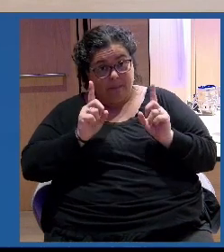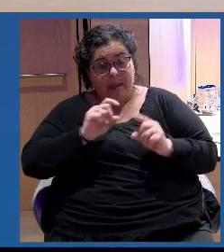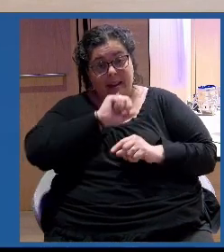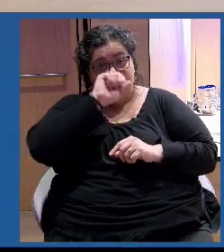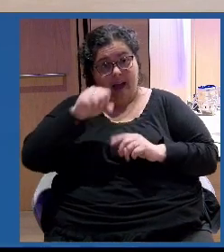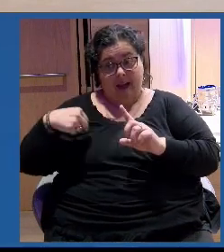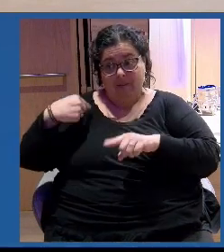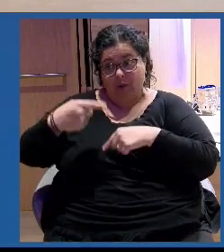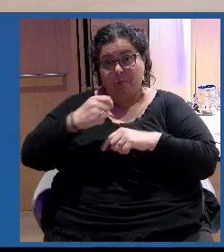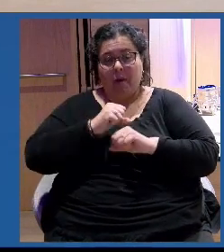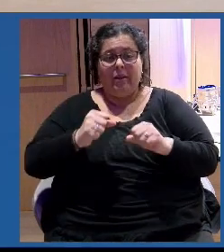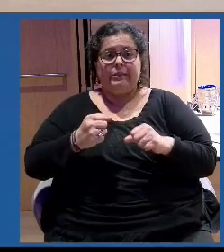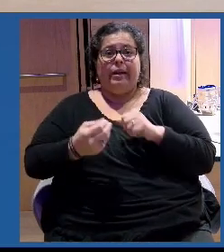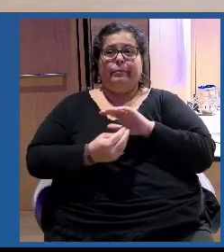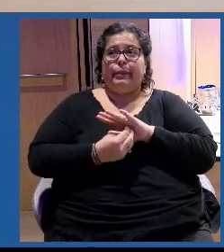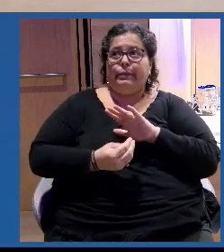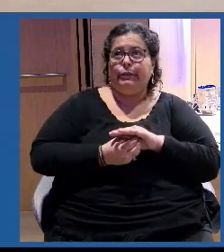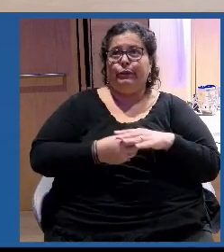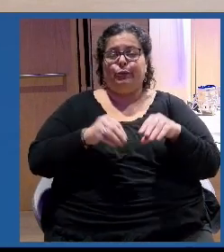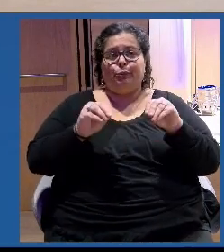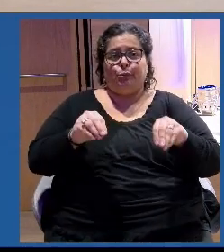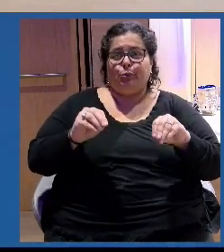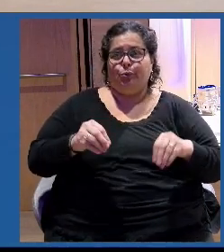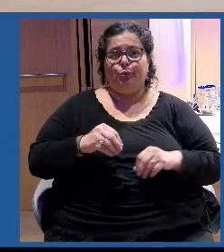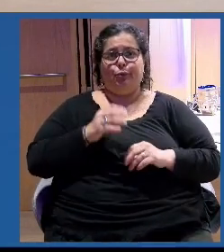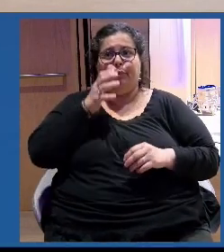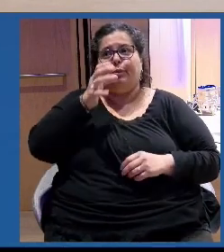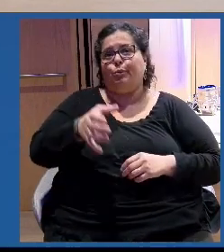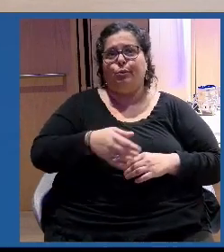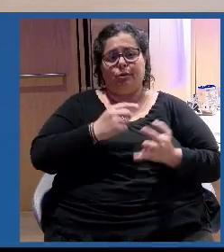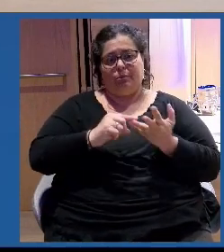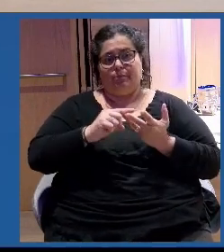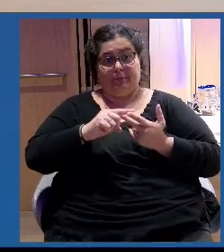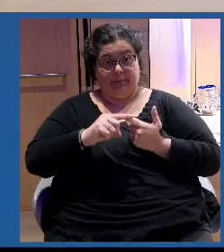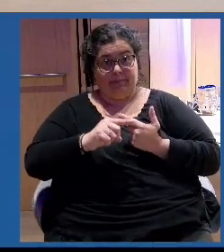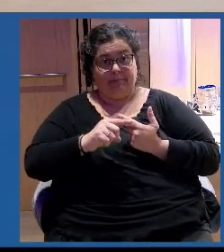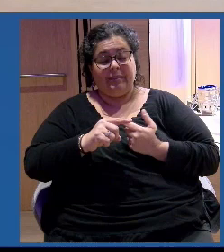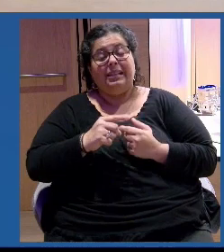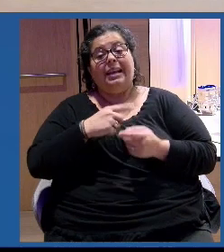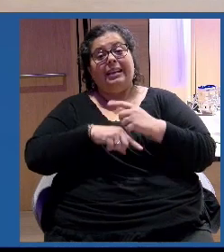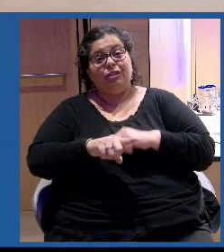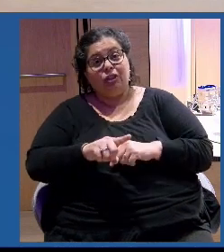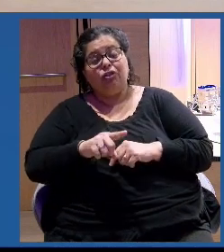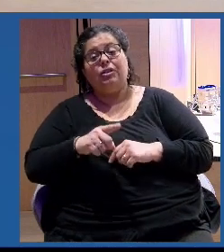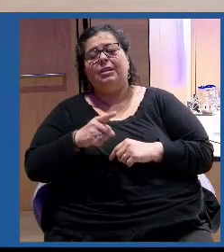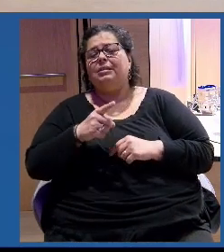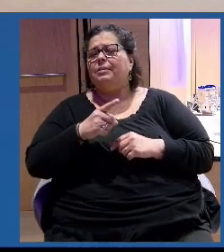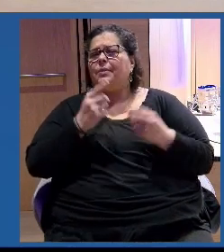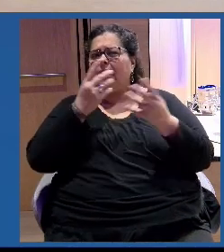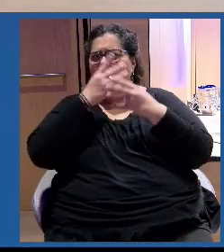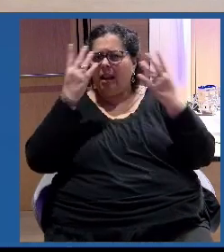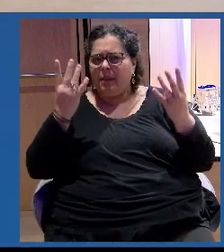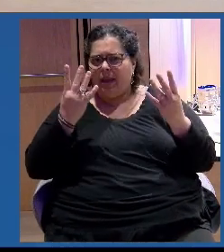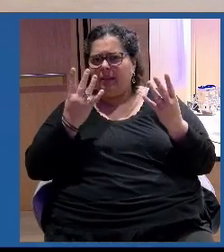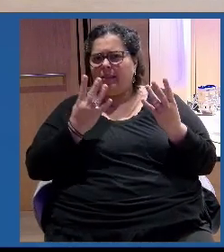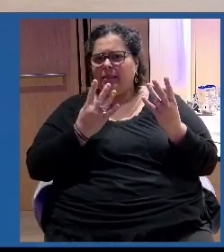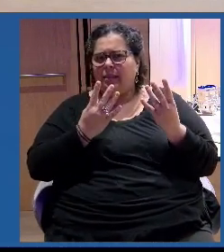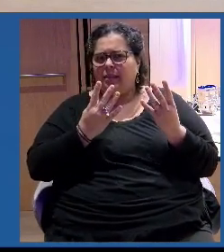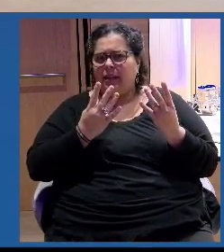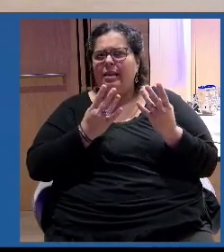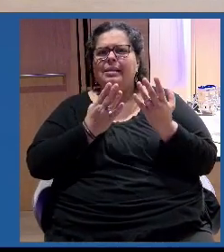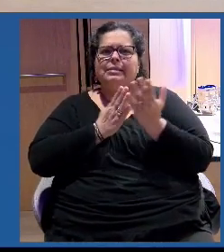es perezoso, el que es bruto, el que es sucio, el que me va a robar, ¿sí? Entonces generalmente es, uy, viene un